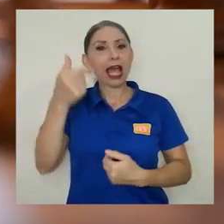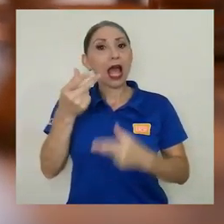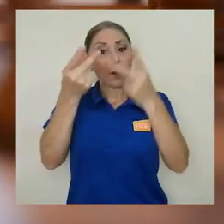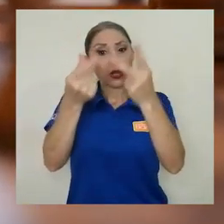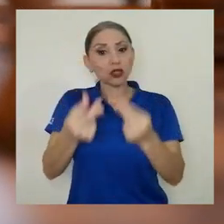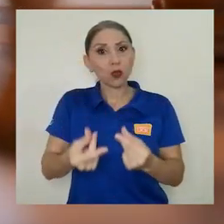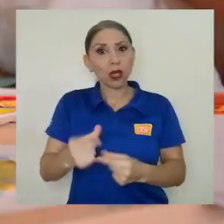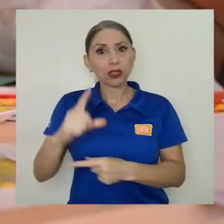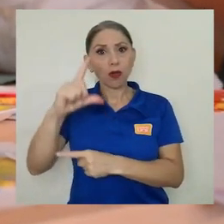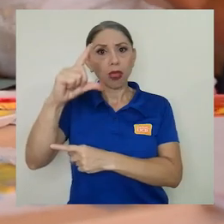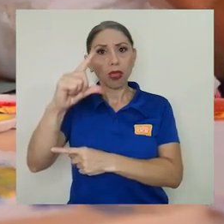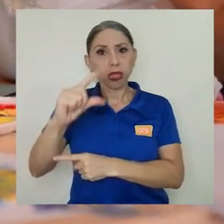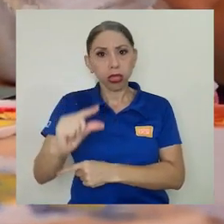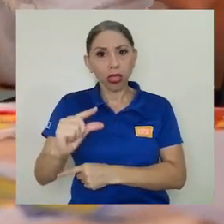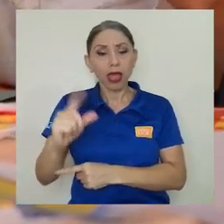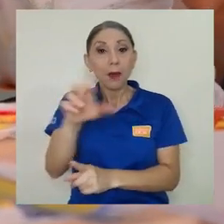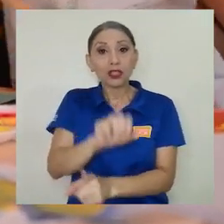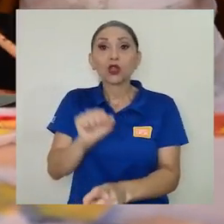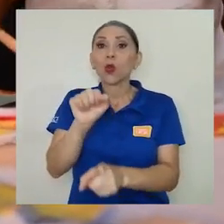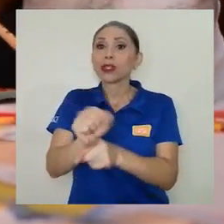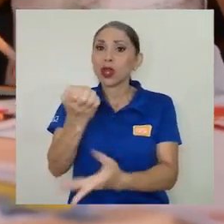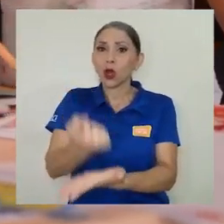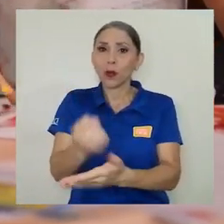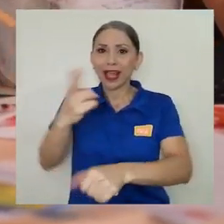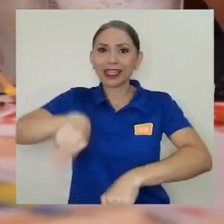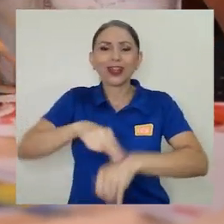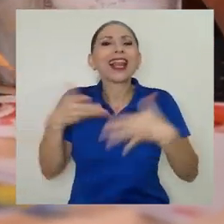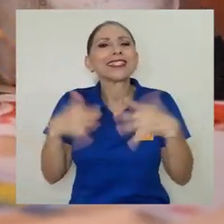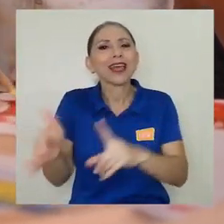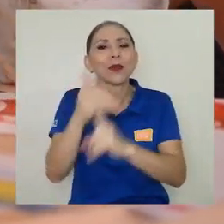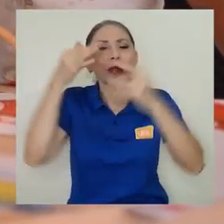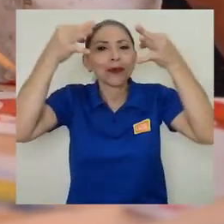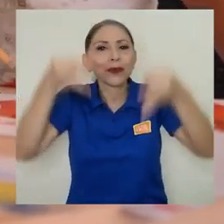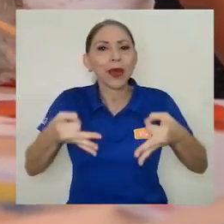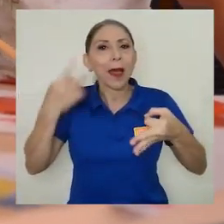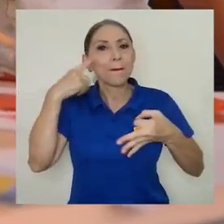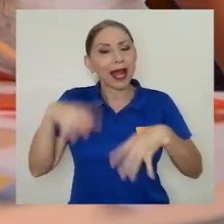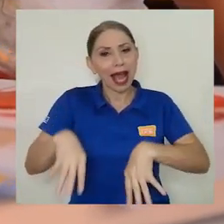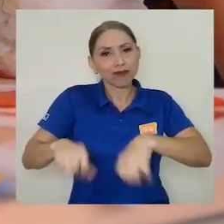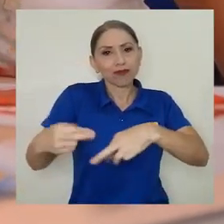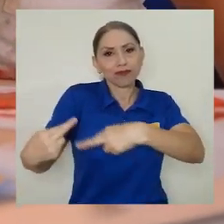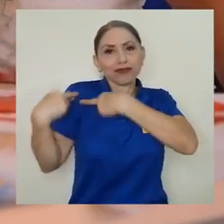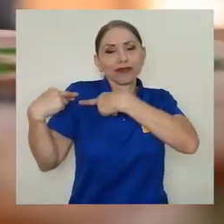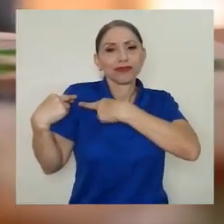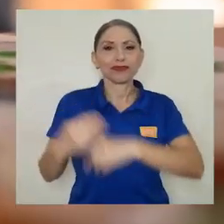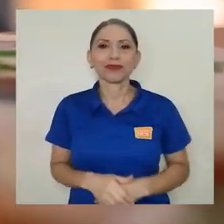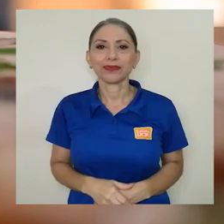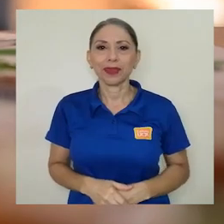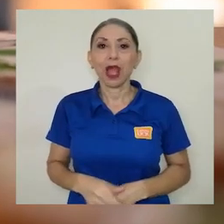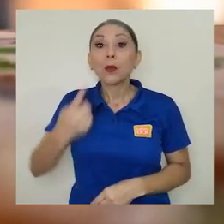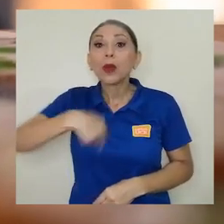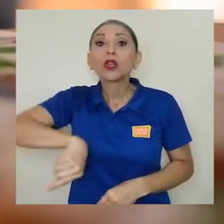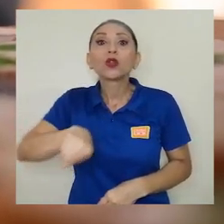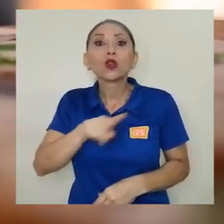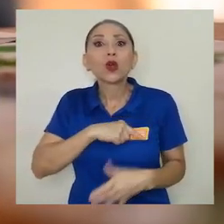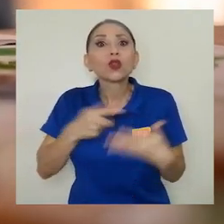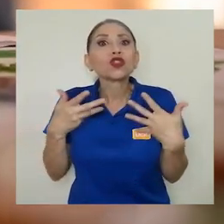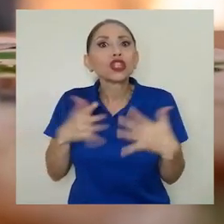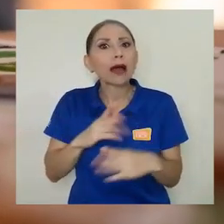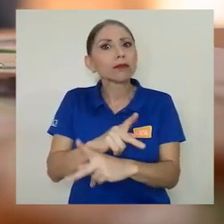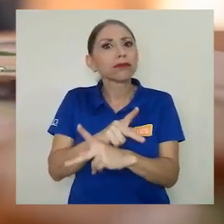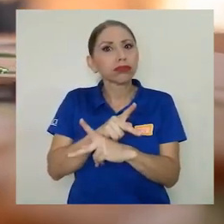reducción presupuestaria y dada la crisis económica nacional, ya se tomaron acciones para asumirla con responsabilidad. Pues hemos sido previsores,